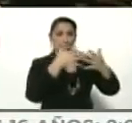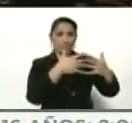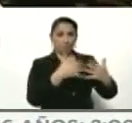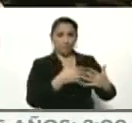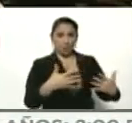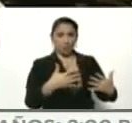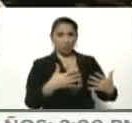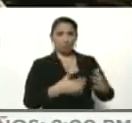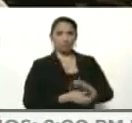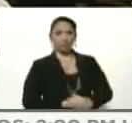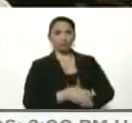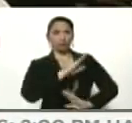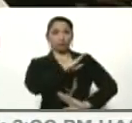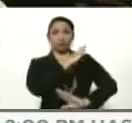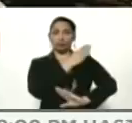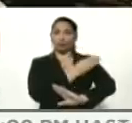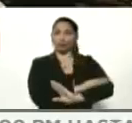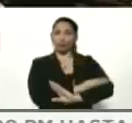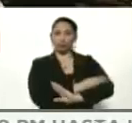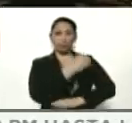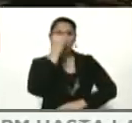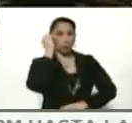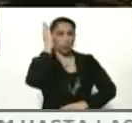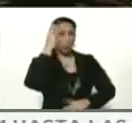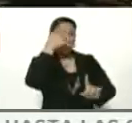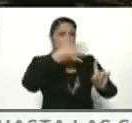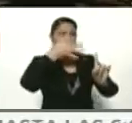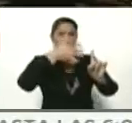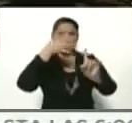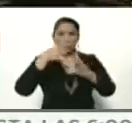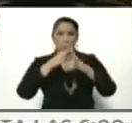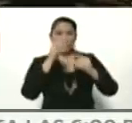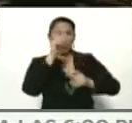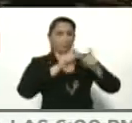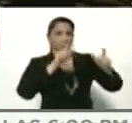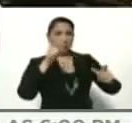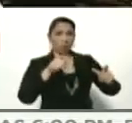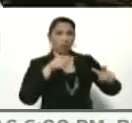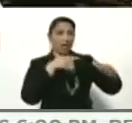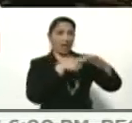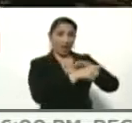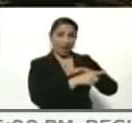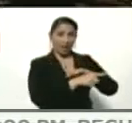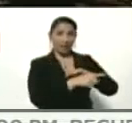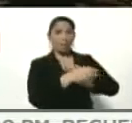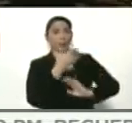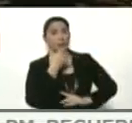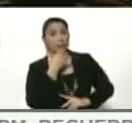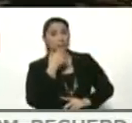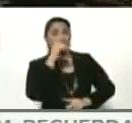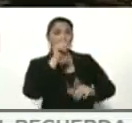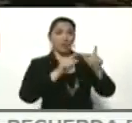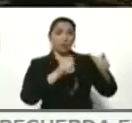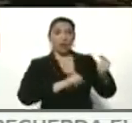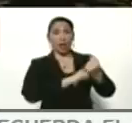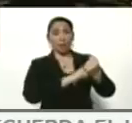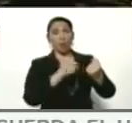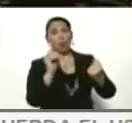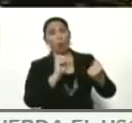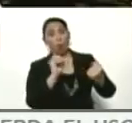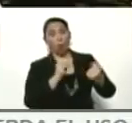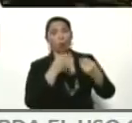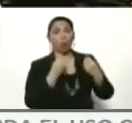es reforzar la capacitación. Toda persona que entre en un PASI, bien sea como personal de apoyo o